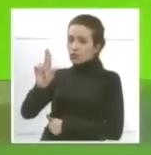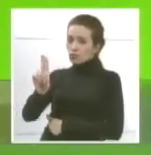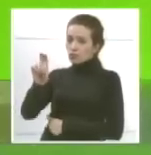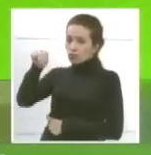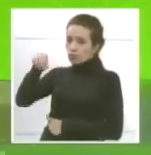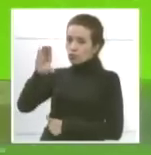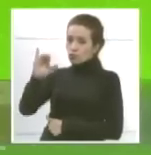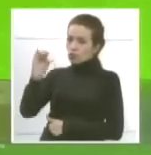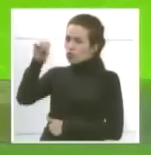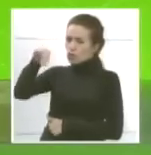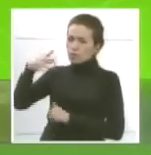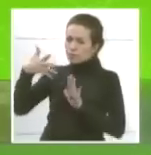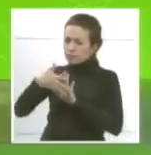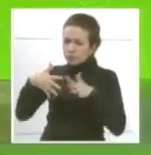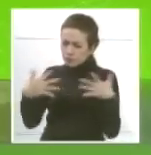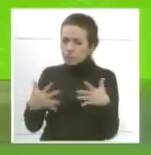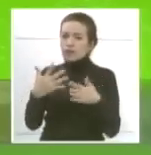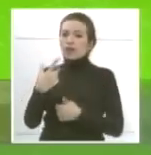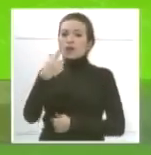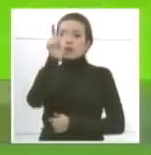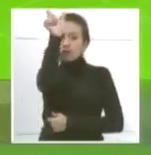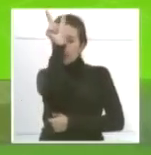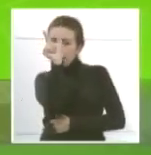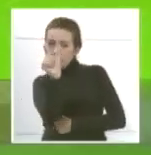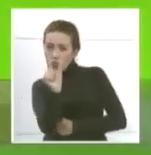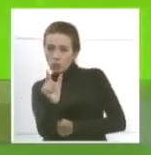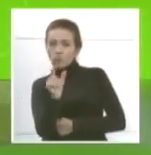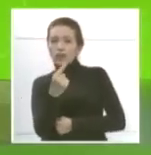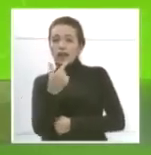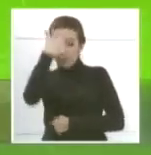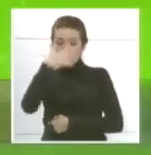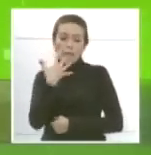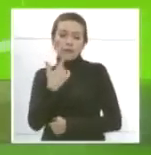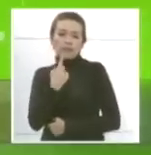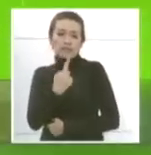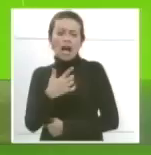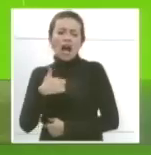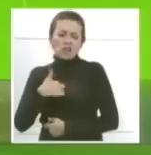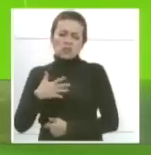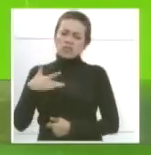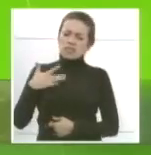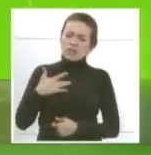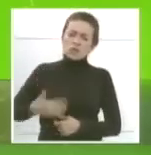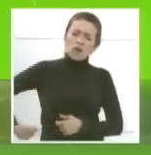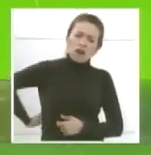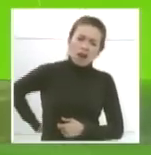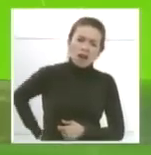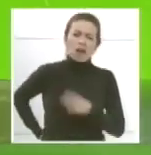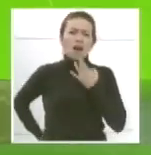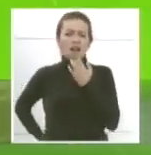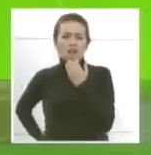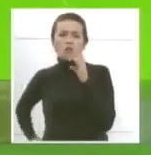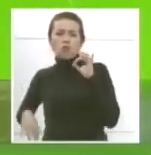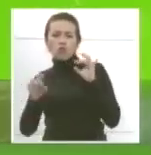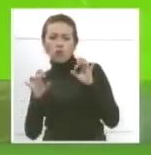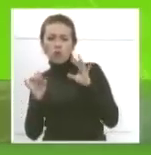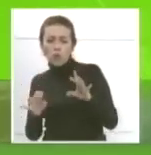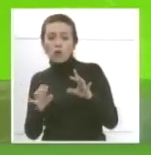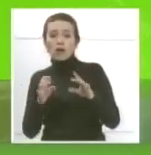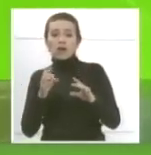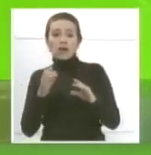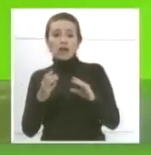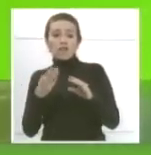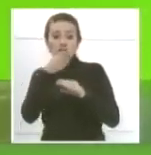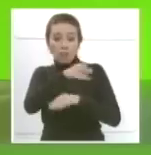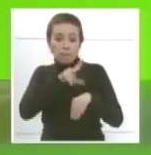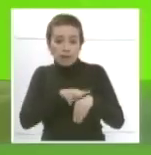columna está dando sintomatología, la gente dice que tiene problemas, se le hace la resonancia, se le hace la radiografía y no se encuentra nada.